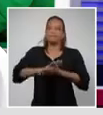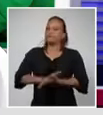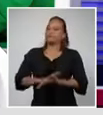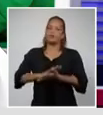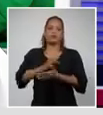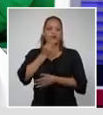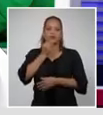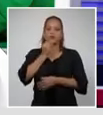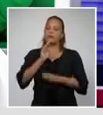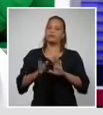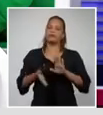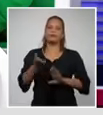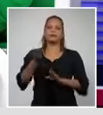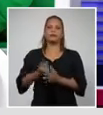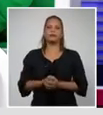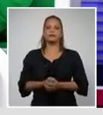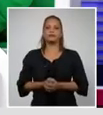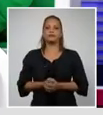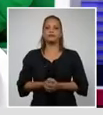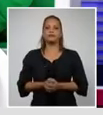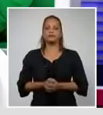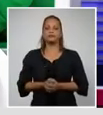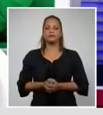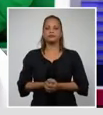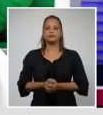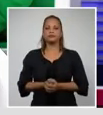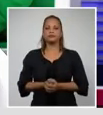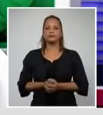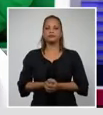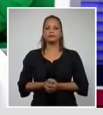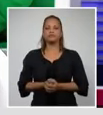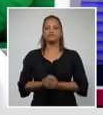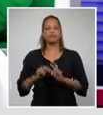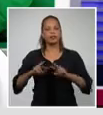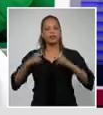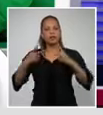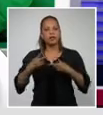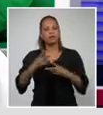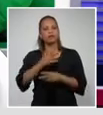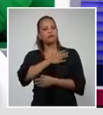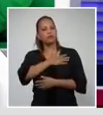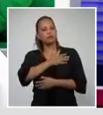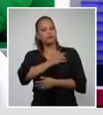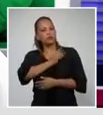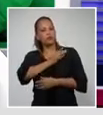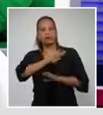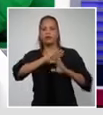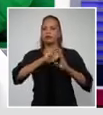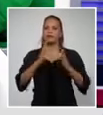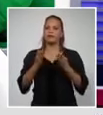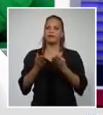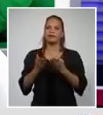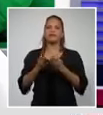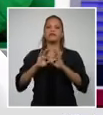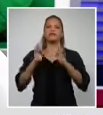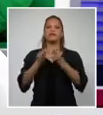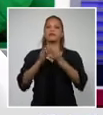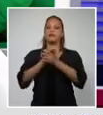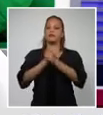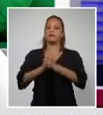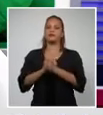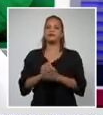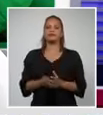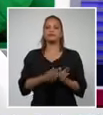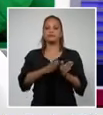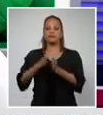maniobras que se aplicaron para ello. Reiteramos condolencias a familiares y amistades. Fallece un